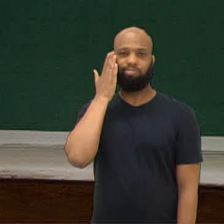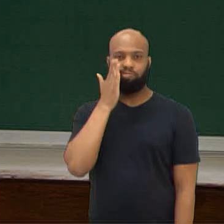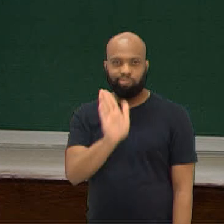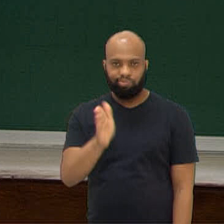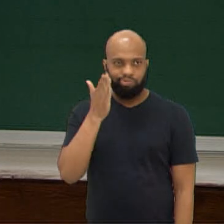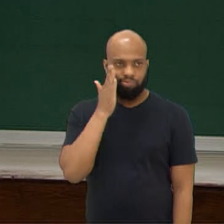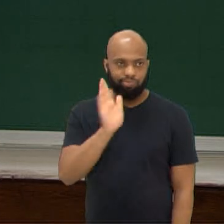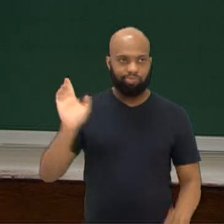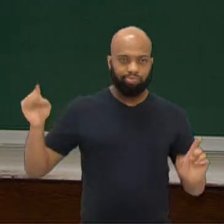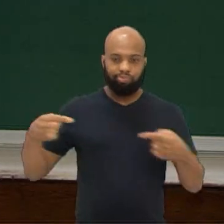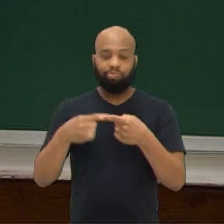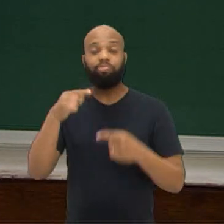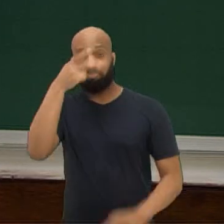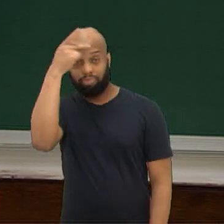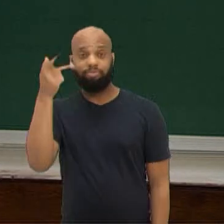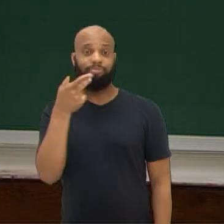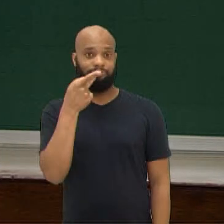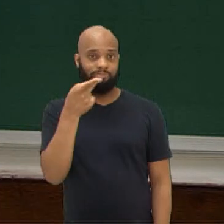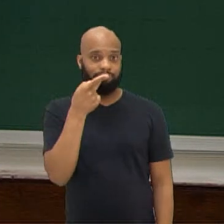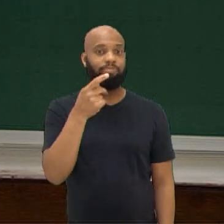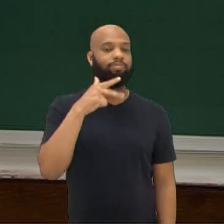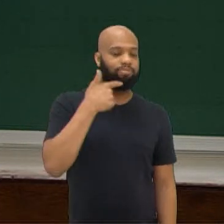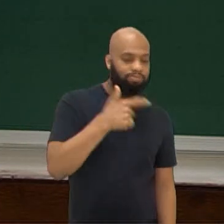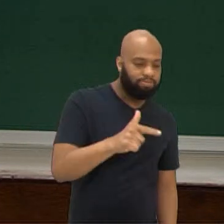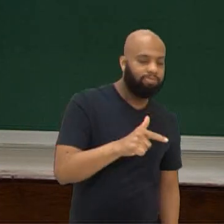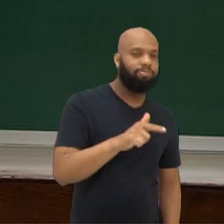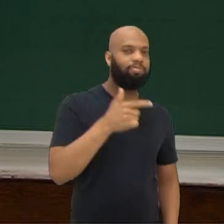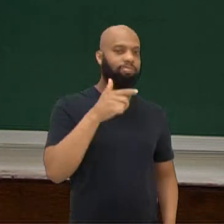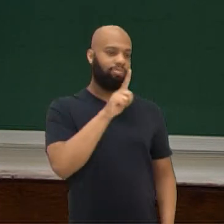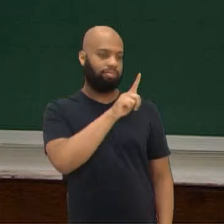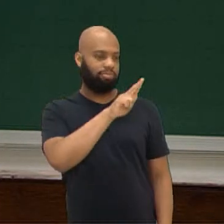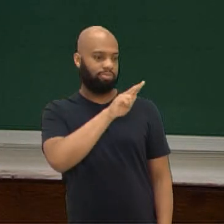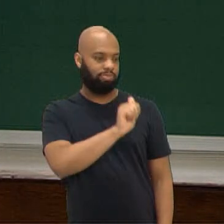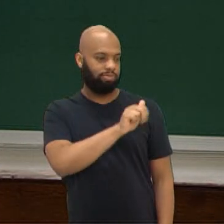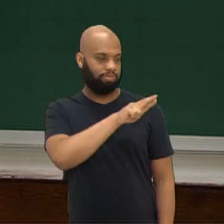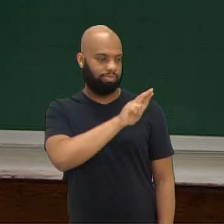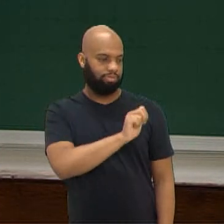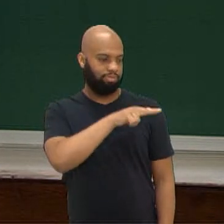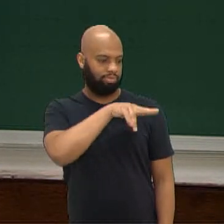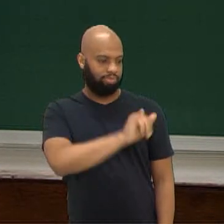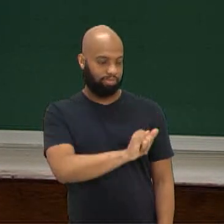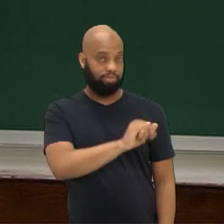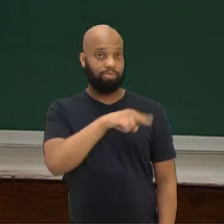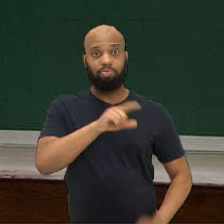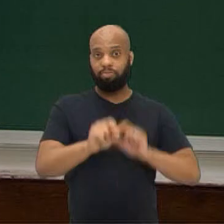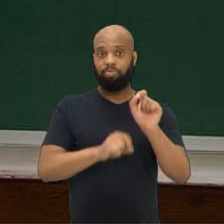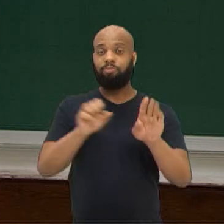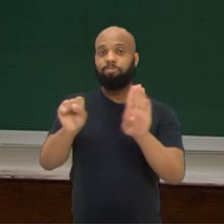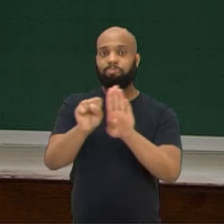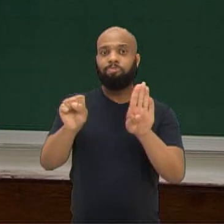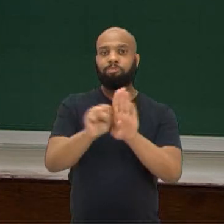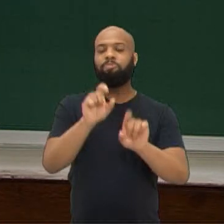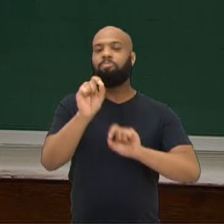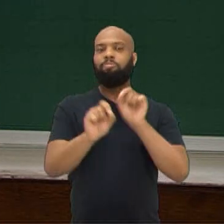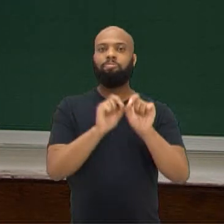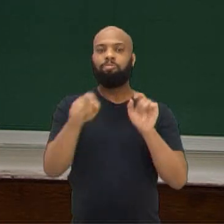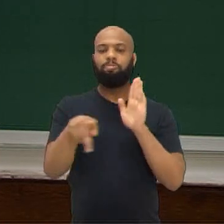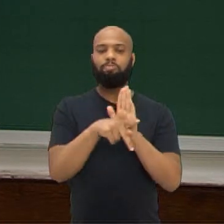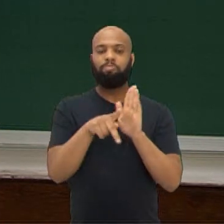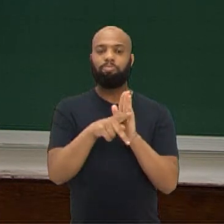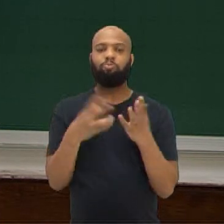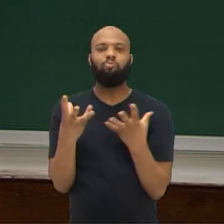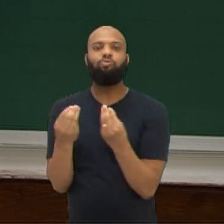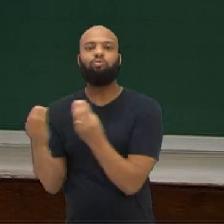os hablantes de guarani, falantes do guarani. Guarani hablantes, substantivo masculino plural, muitos,